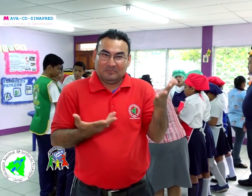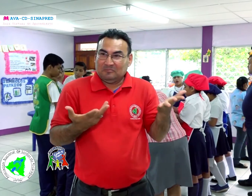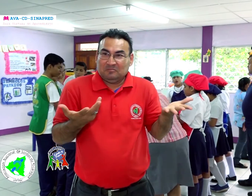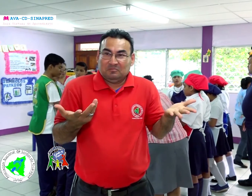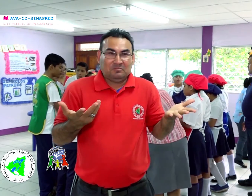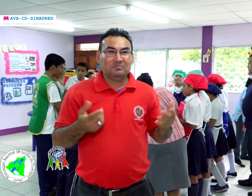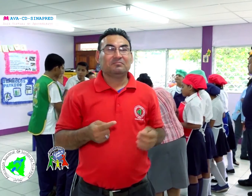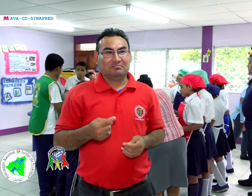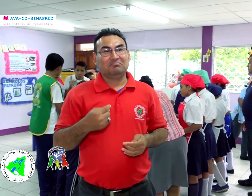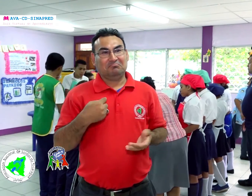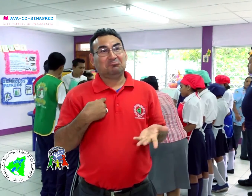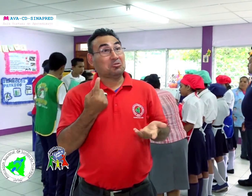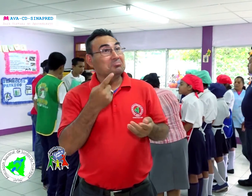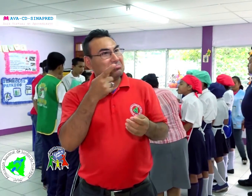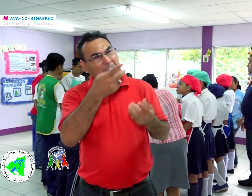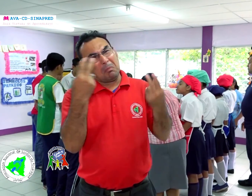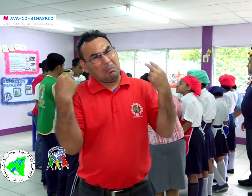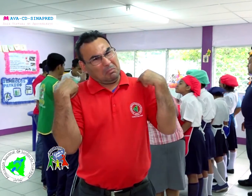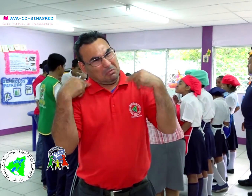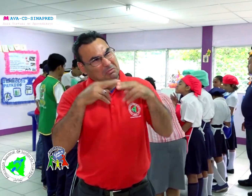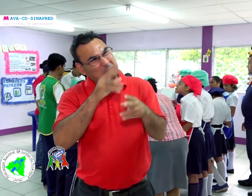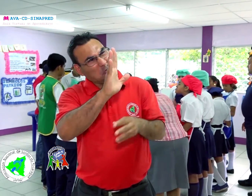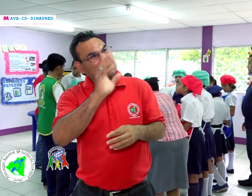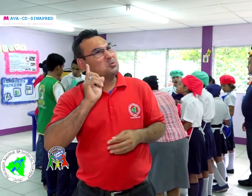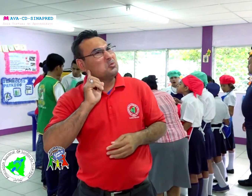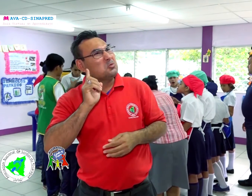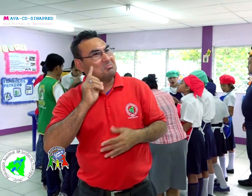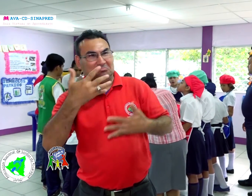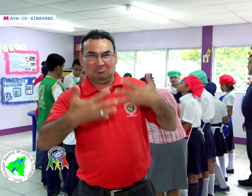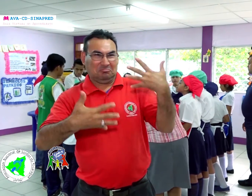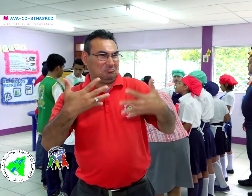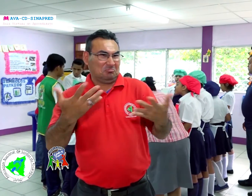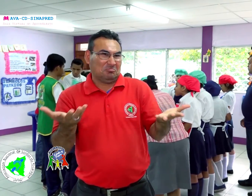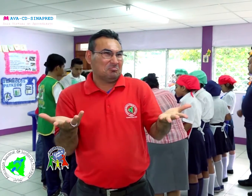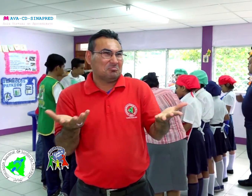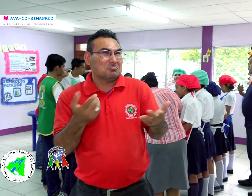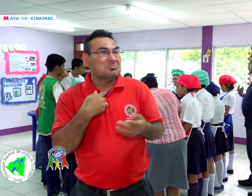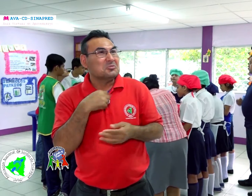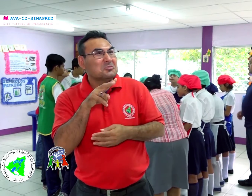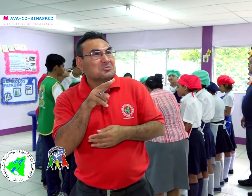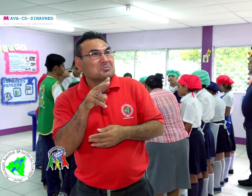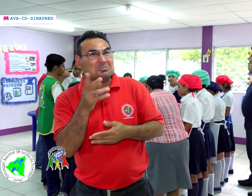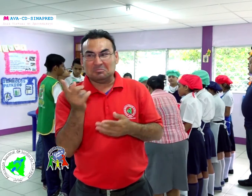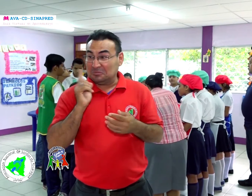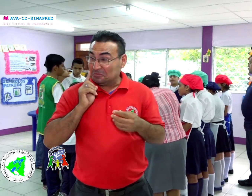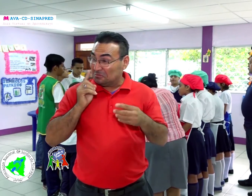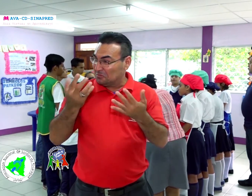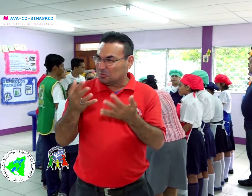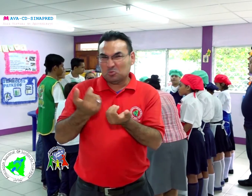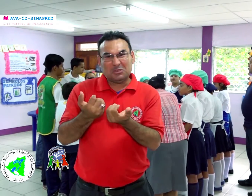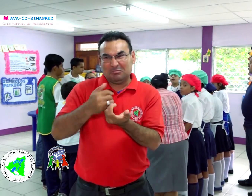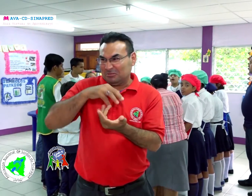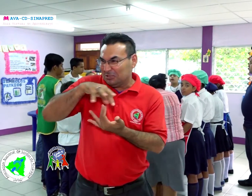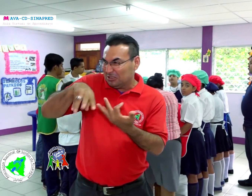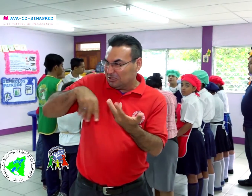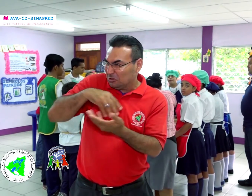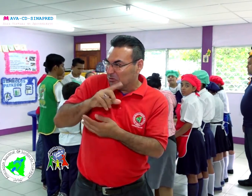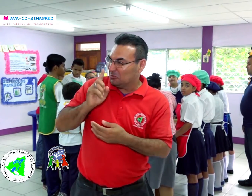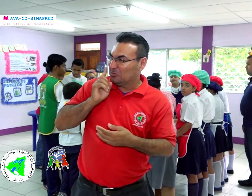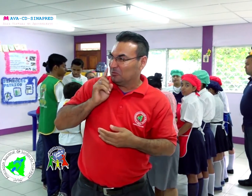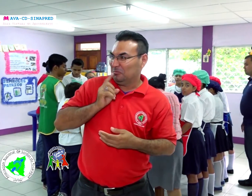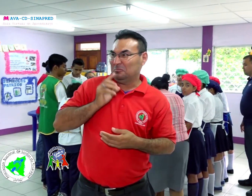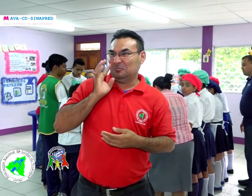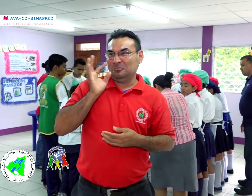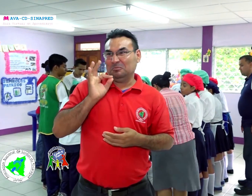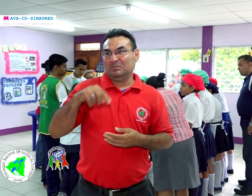no sabía nada por decirte. Y hubo una maestra, las maestras oyentes tampoco no manejaban señas. Nosotros